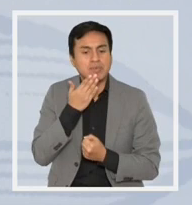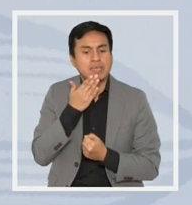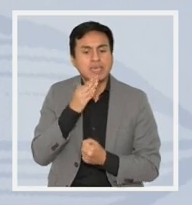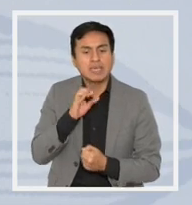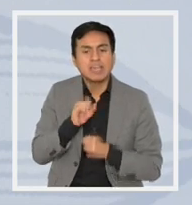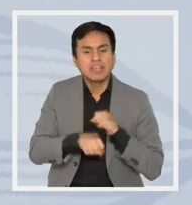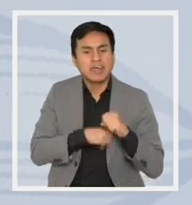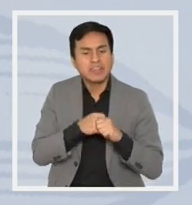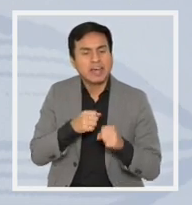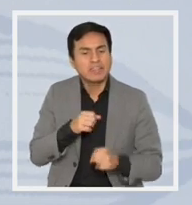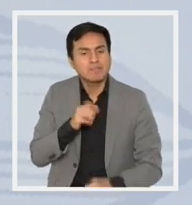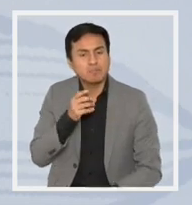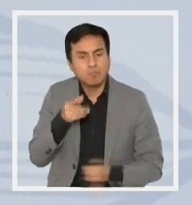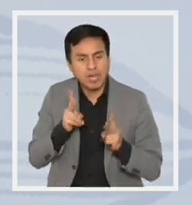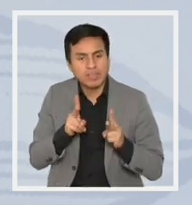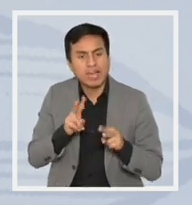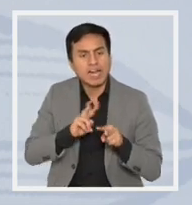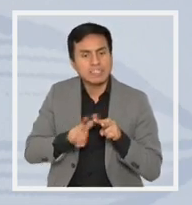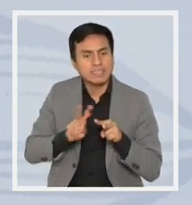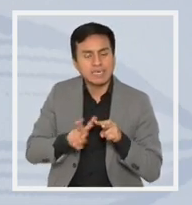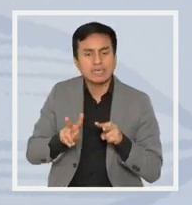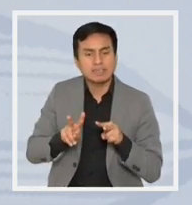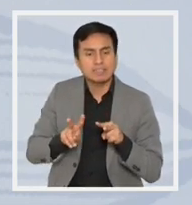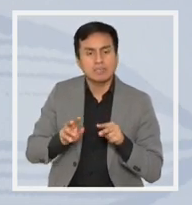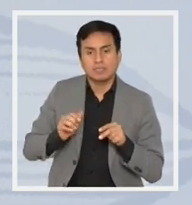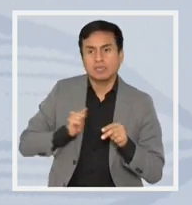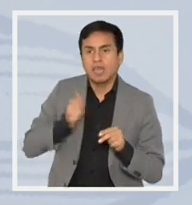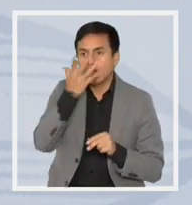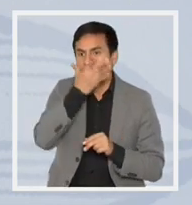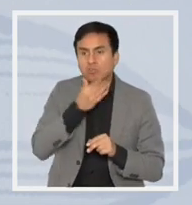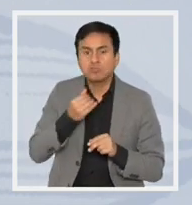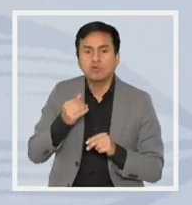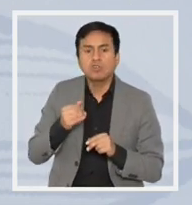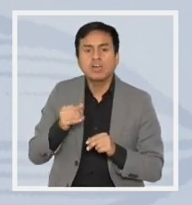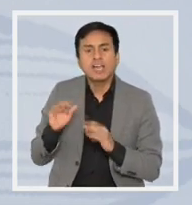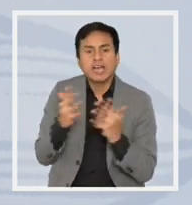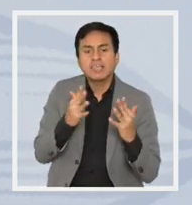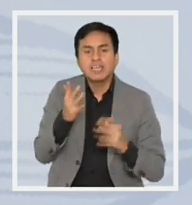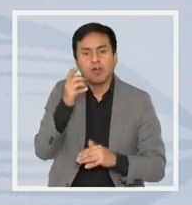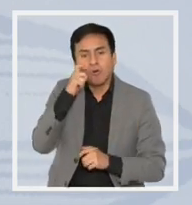otredad y encontrar la realización del hermoso jardín humano.